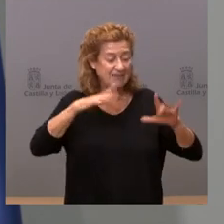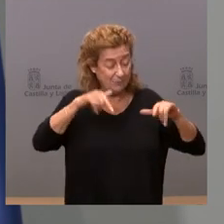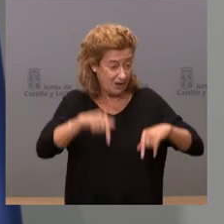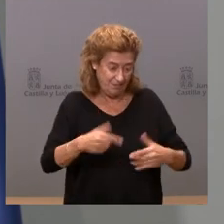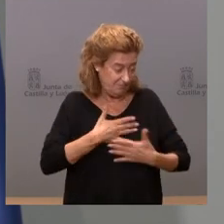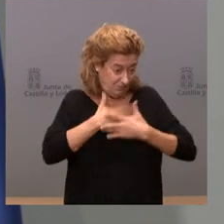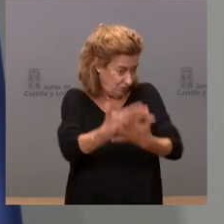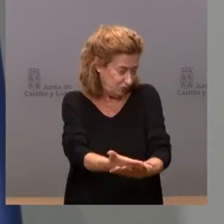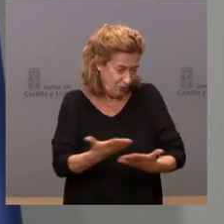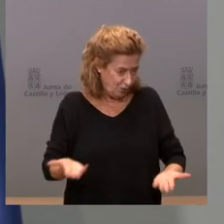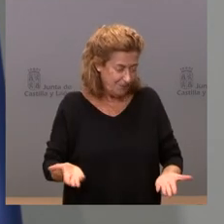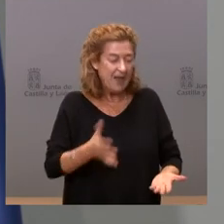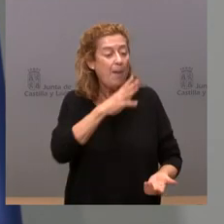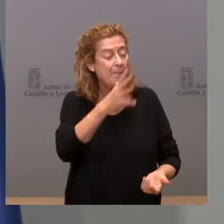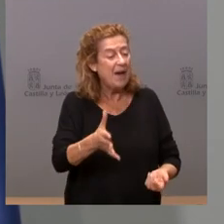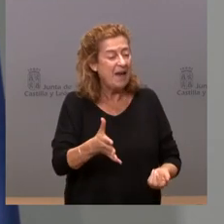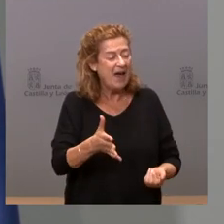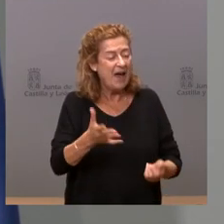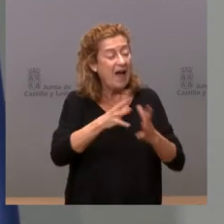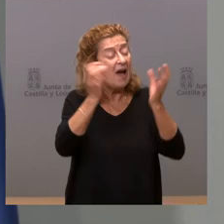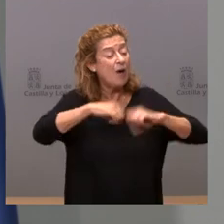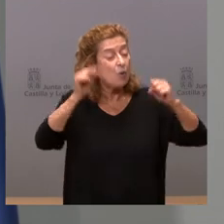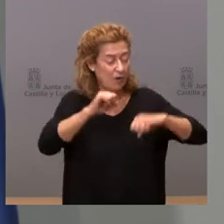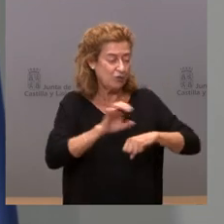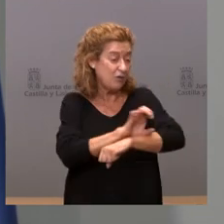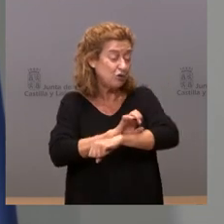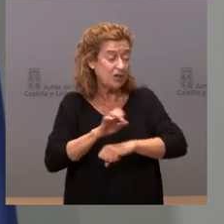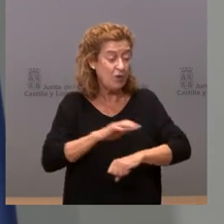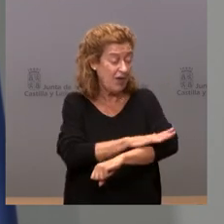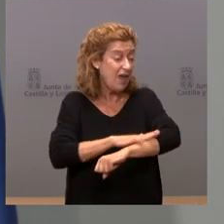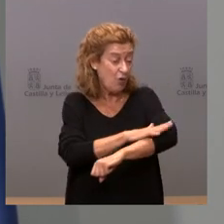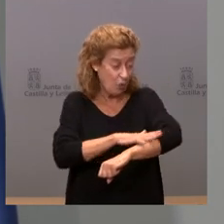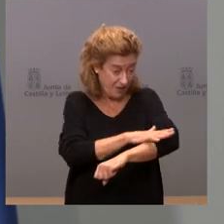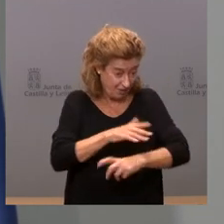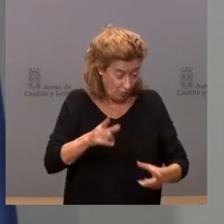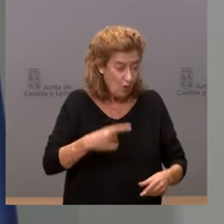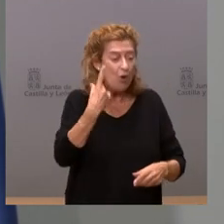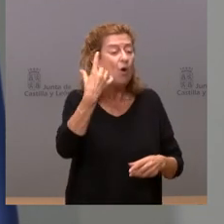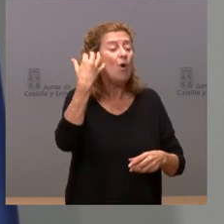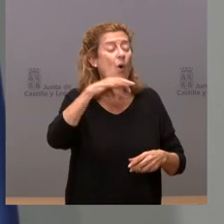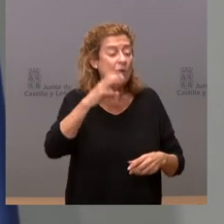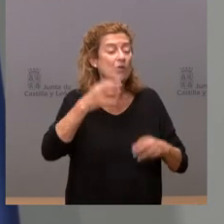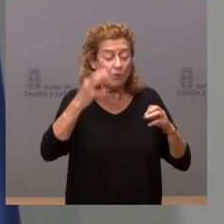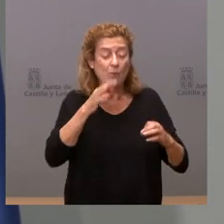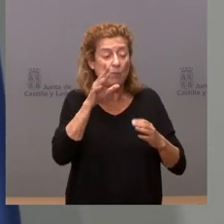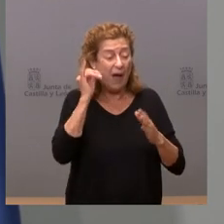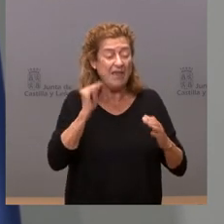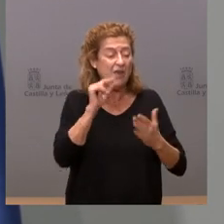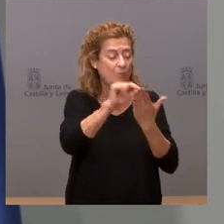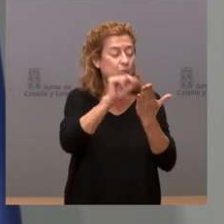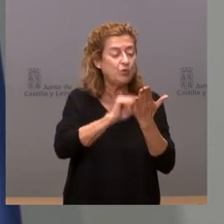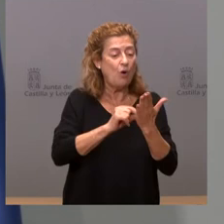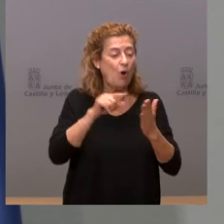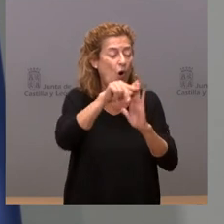disposición para los acuerdos de consejo de gobierno cuando digo ordinario que usted preguntaba es que habrá un orden del día es decir no será un